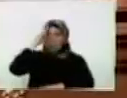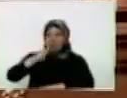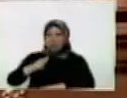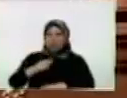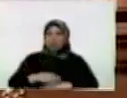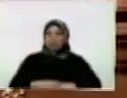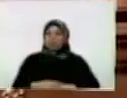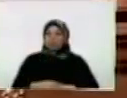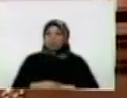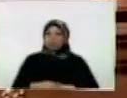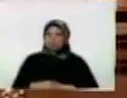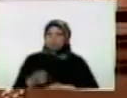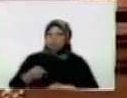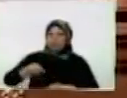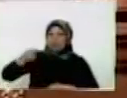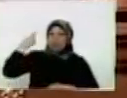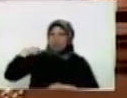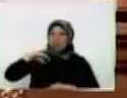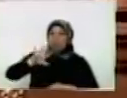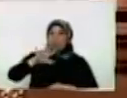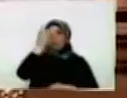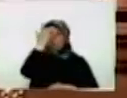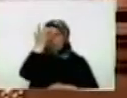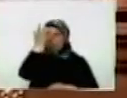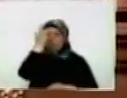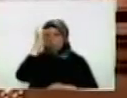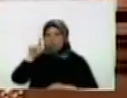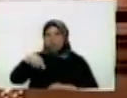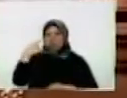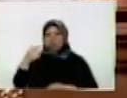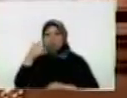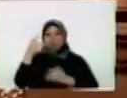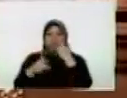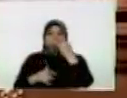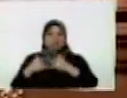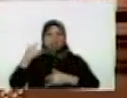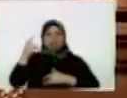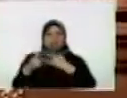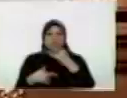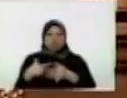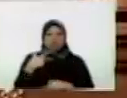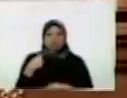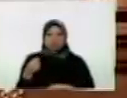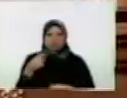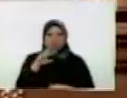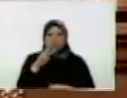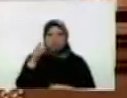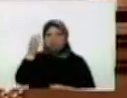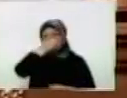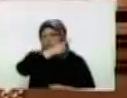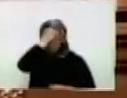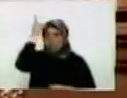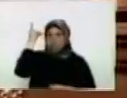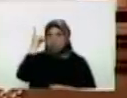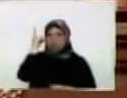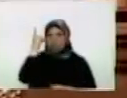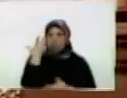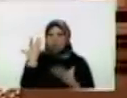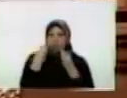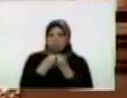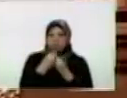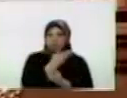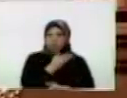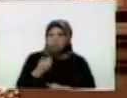Ayer, 4 de febrero, después del acto, nuestro camarada Diosdado Cabello y el presidente se